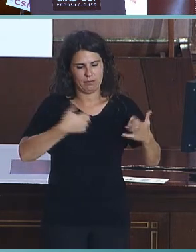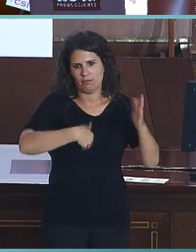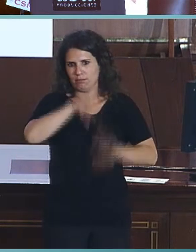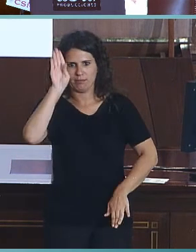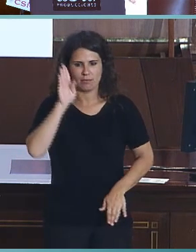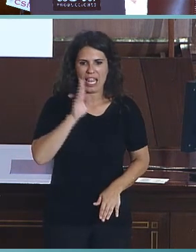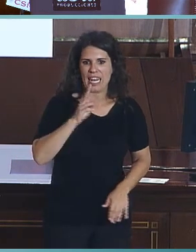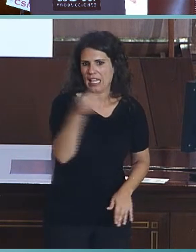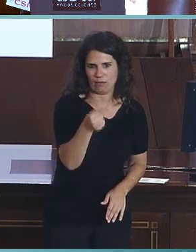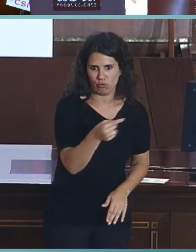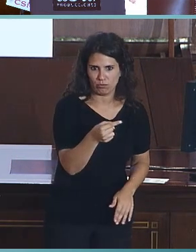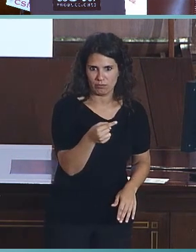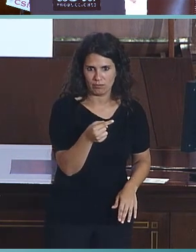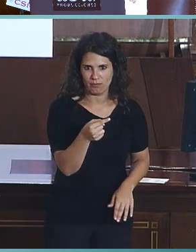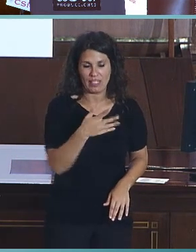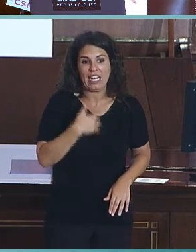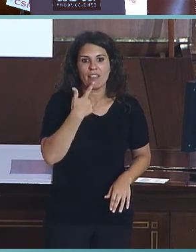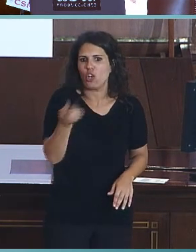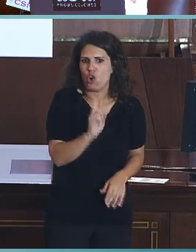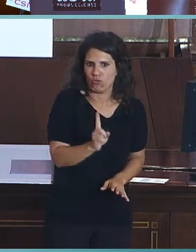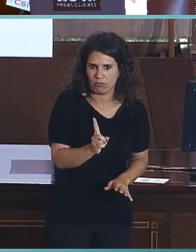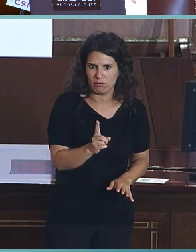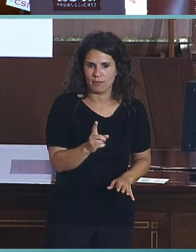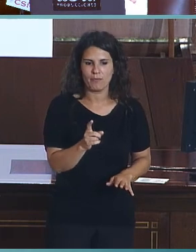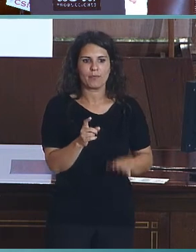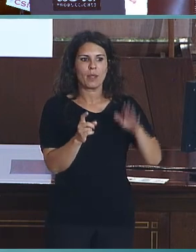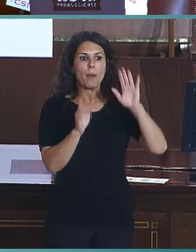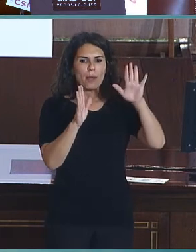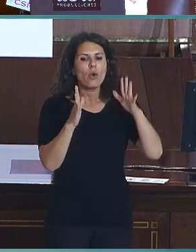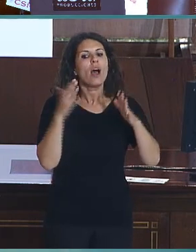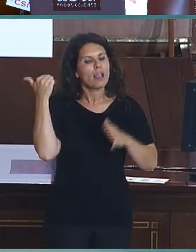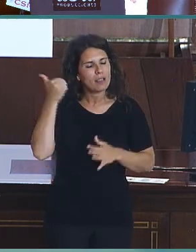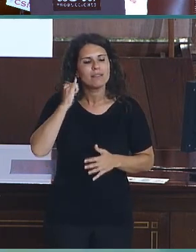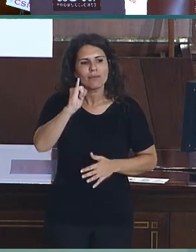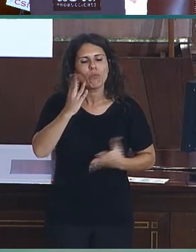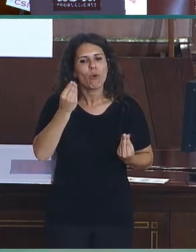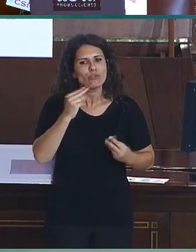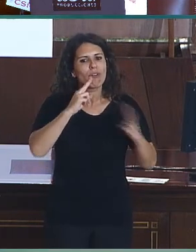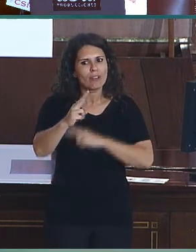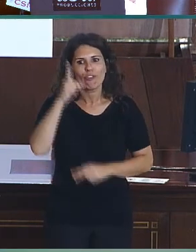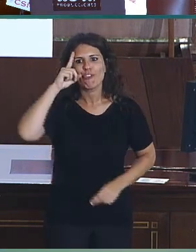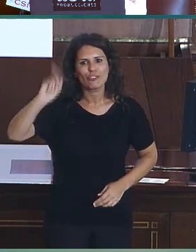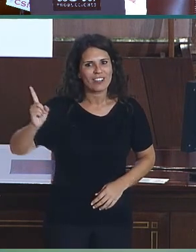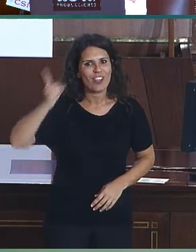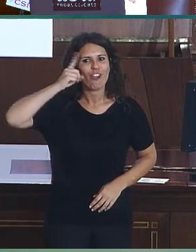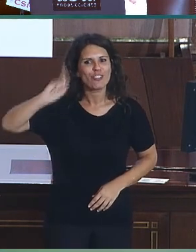embargo, sí hay un número importante de respuestas no sé, un 17,5%.